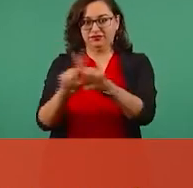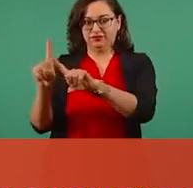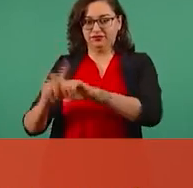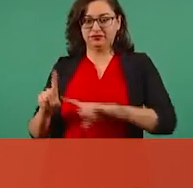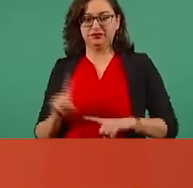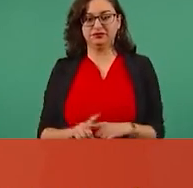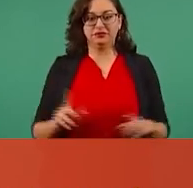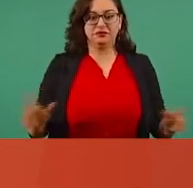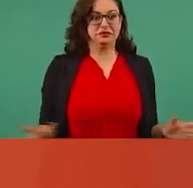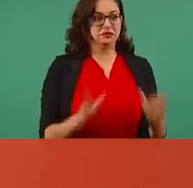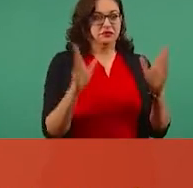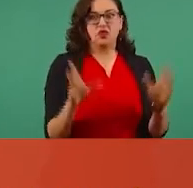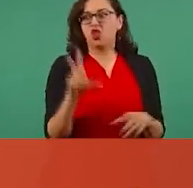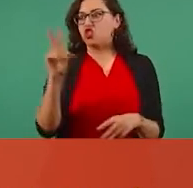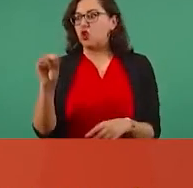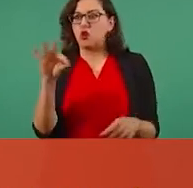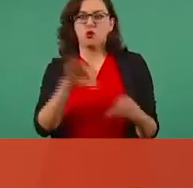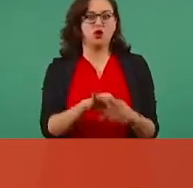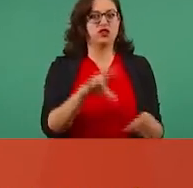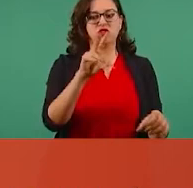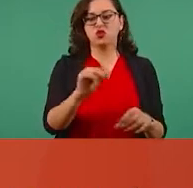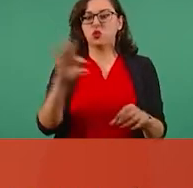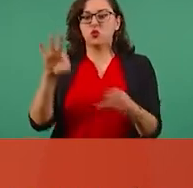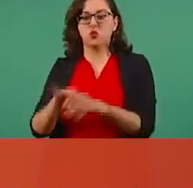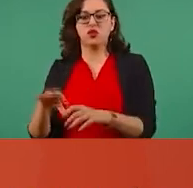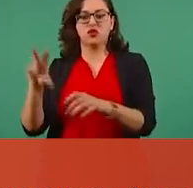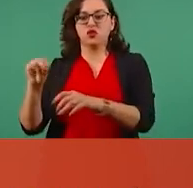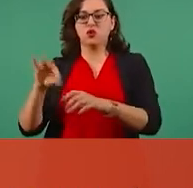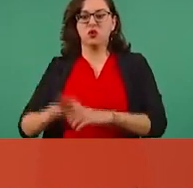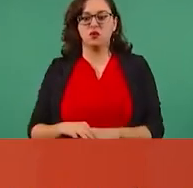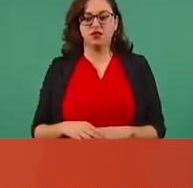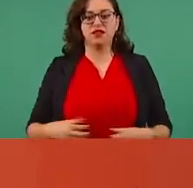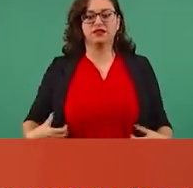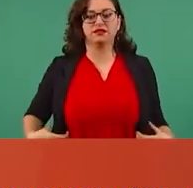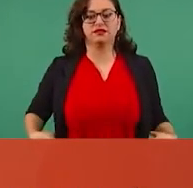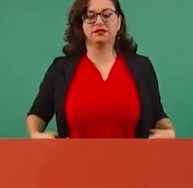Y en una de esas hoy nos recetan, o mañana,